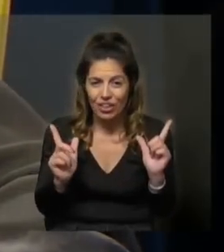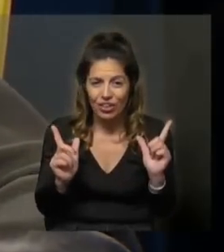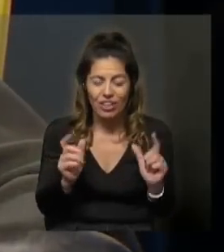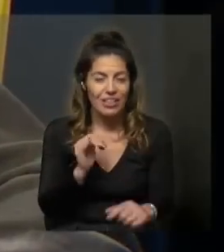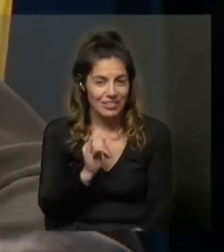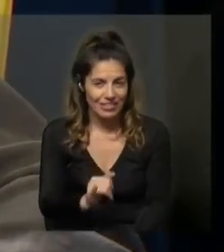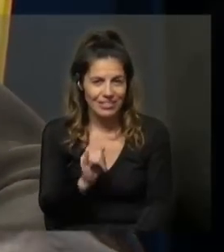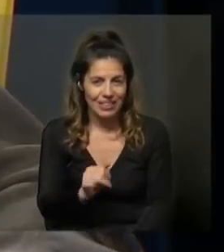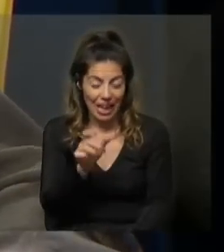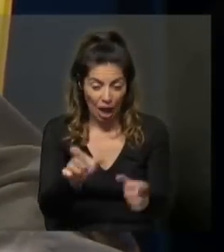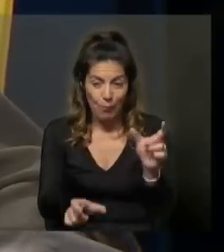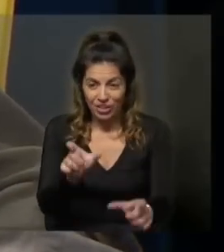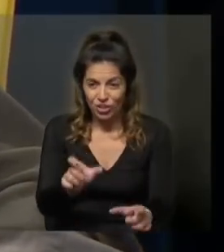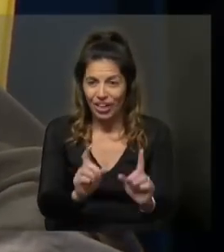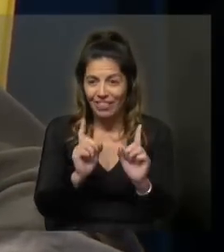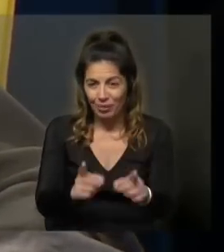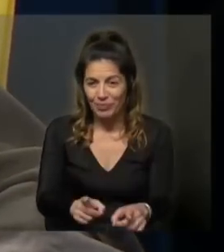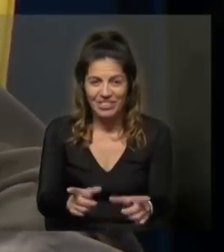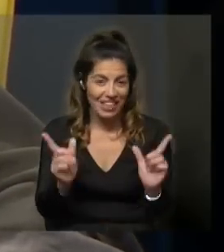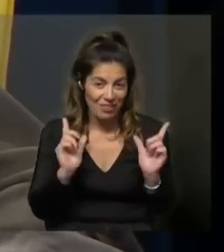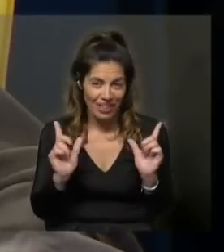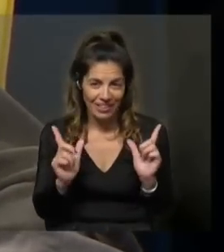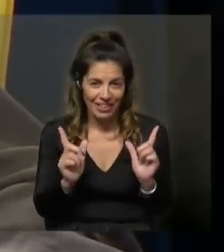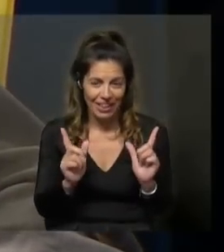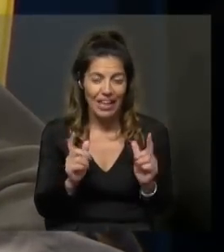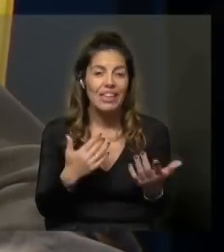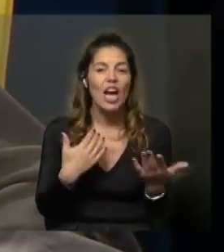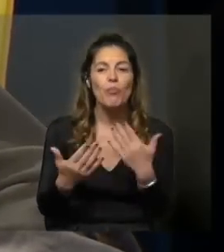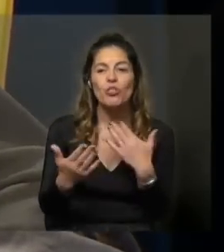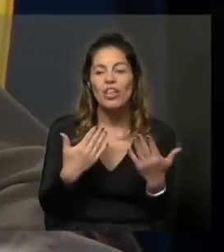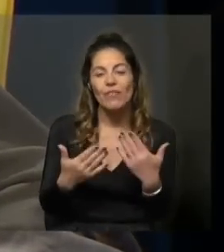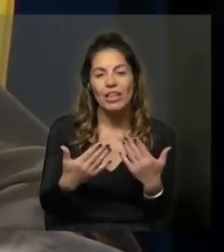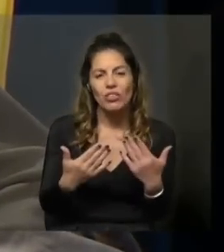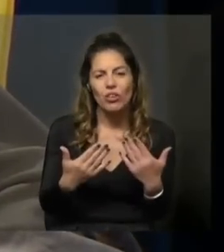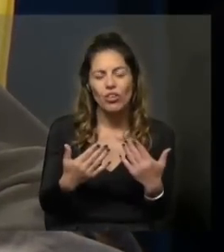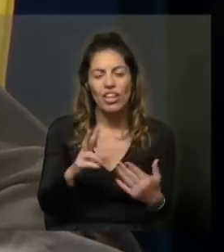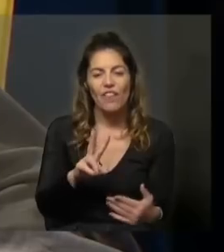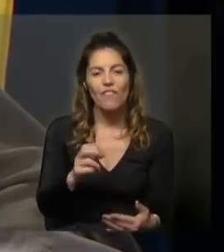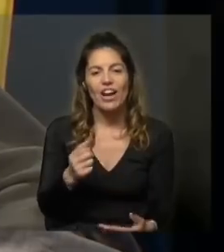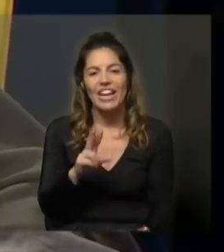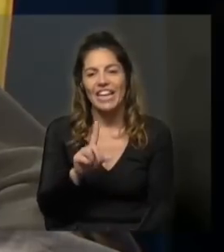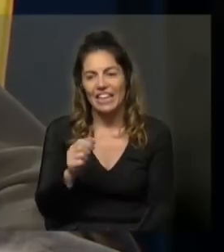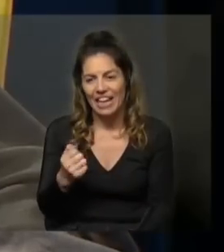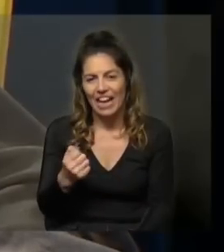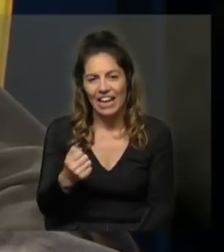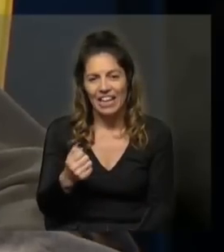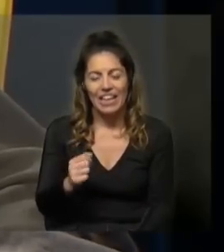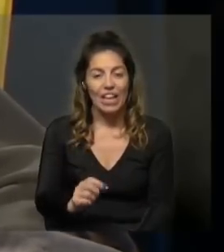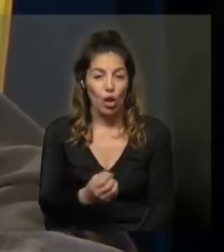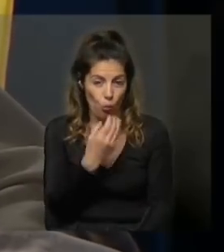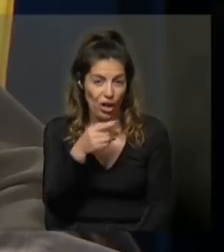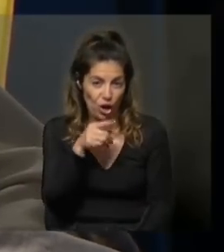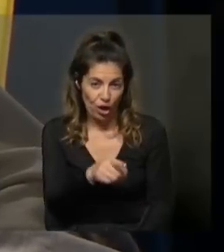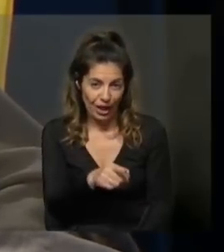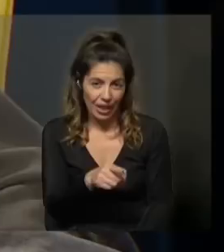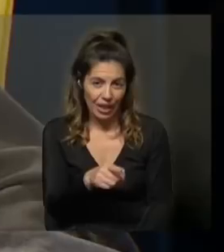creo que que justamente estábamos hablando de de Varela que creo que la gran virtud que él tuvo